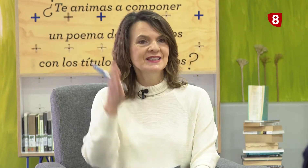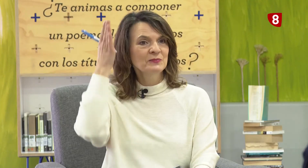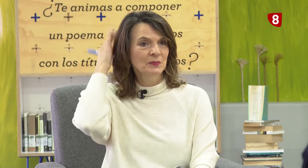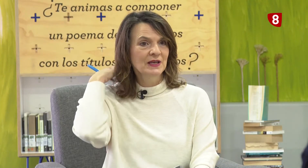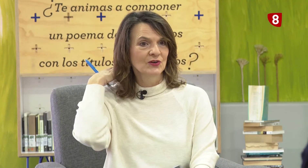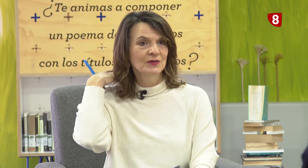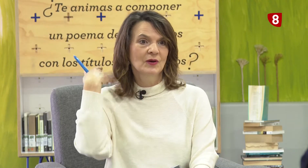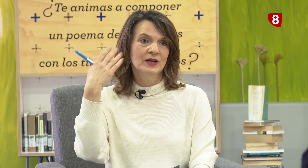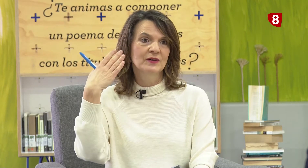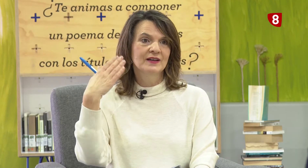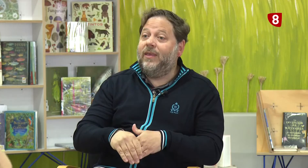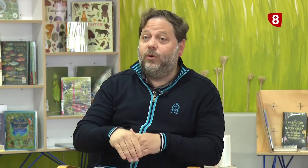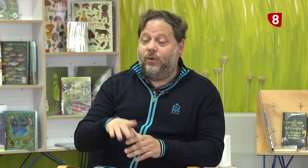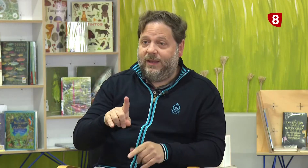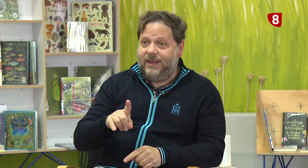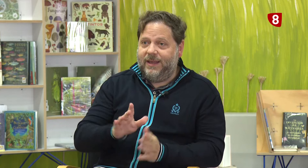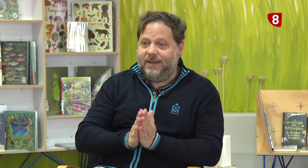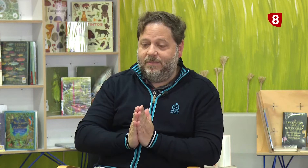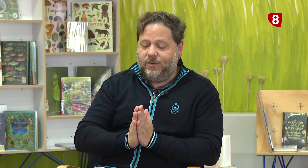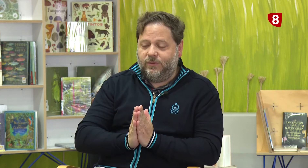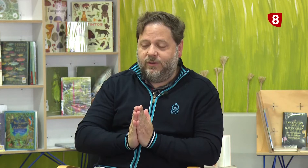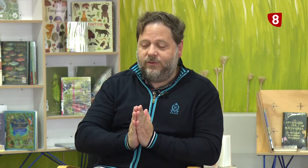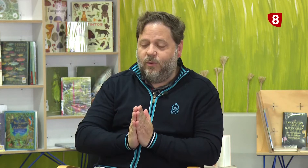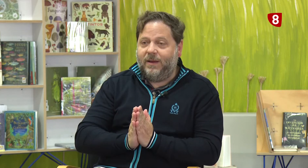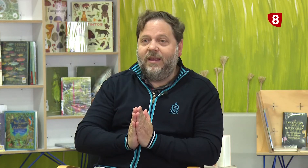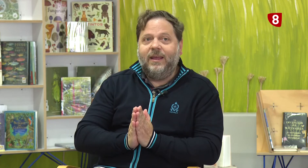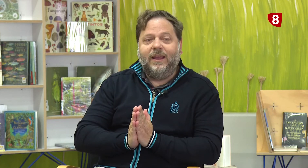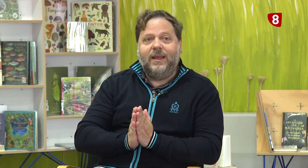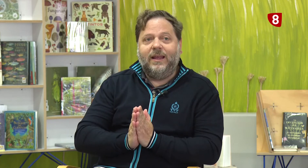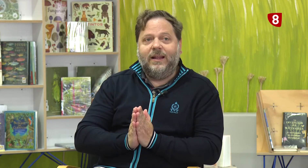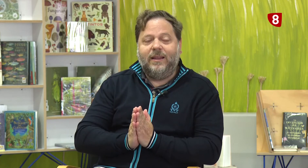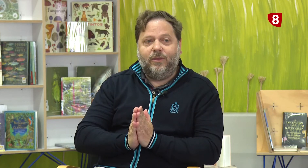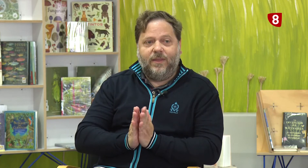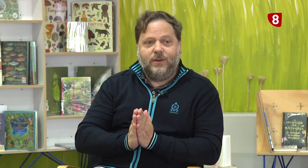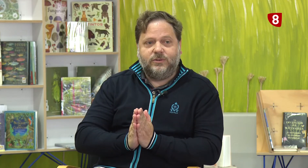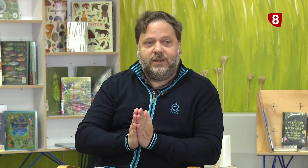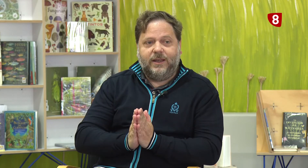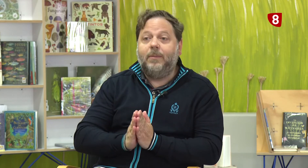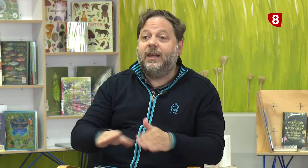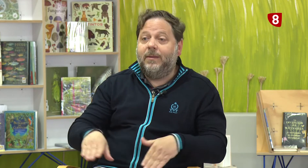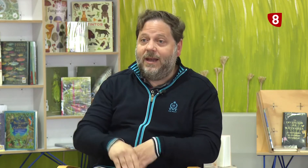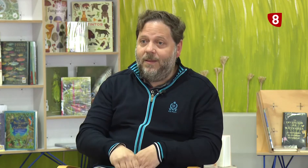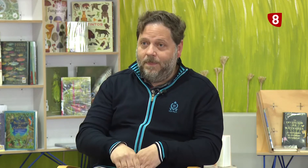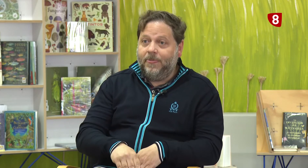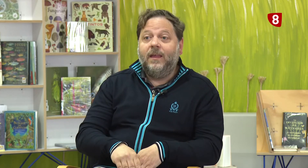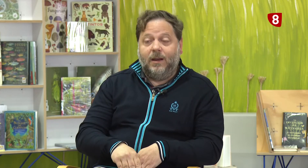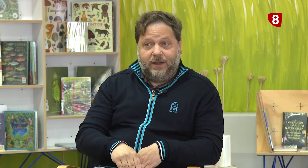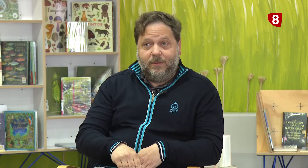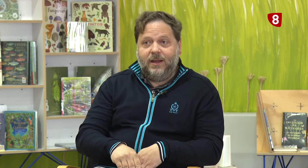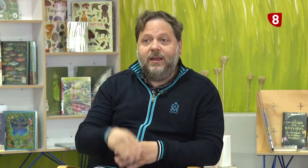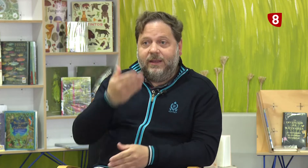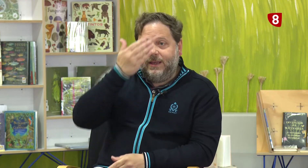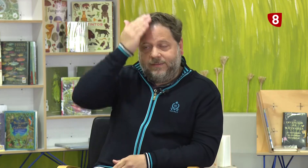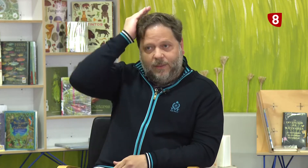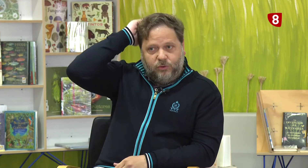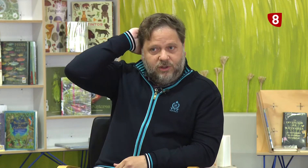Pablo Iglesias por el pelo. Perdón, Casado no, me he confundido, disculpa, el de Ciudadanos, Albert Rivera, Albert Rivera, Albert